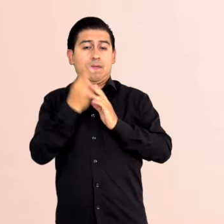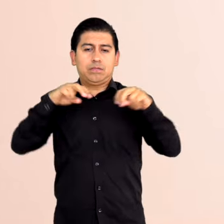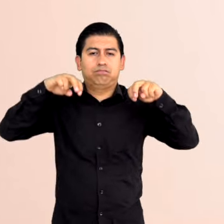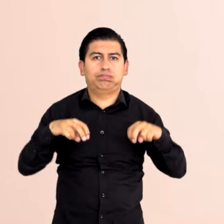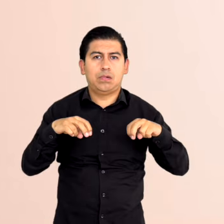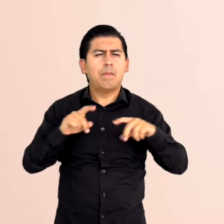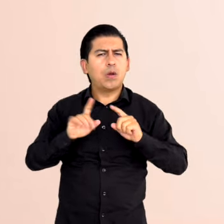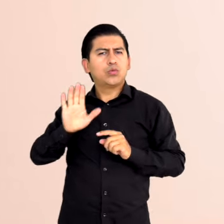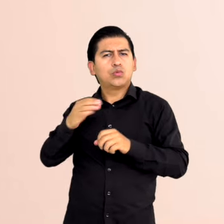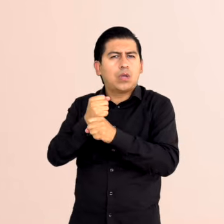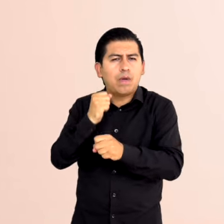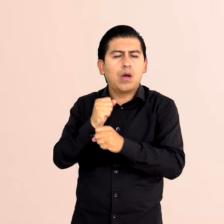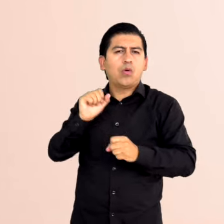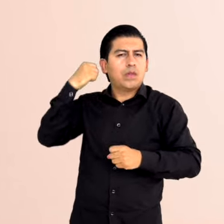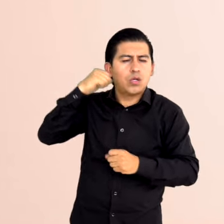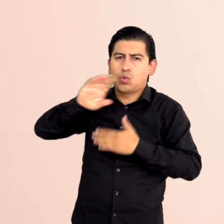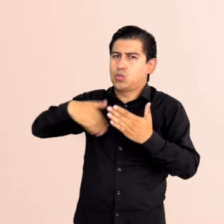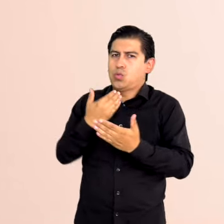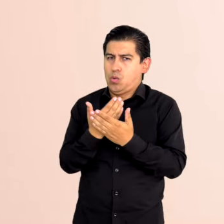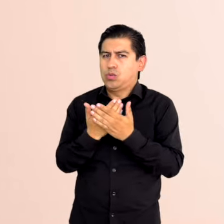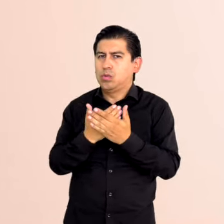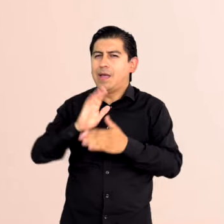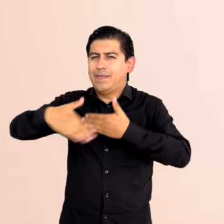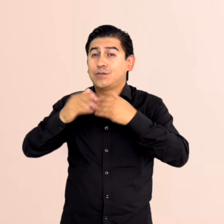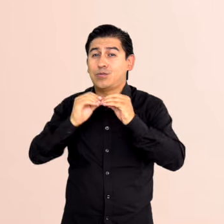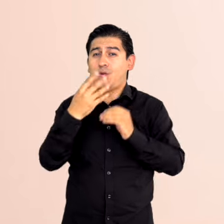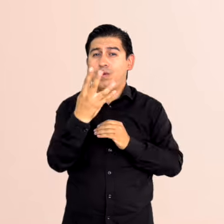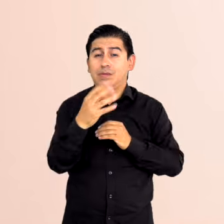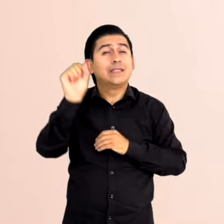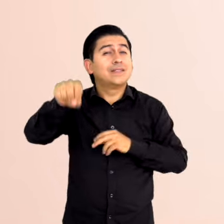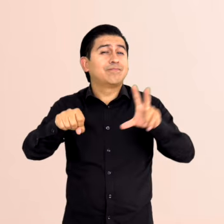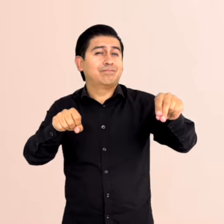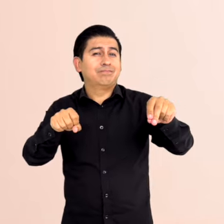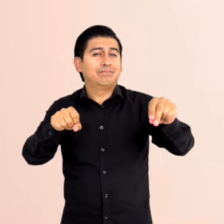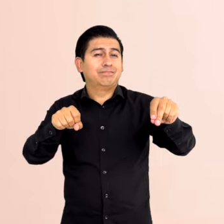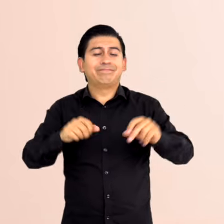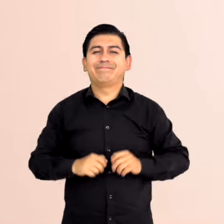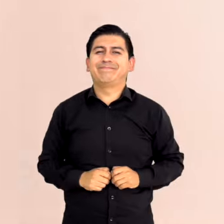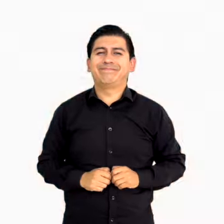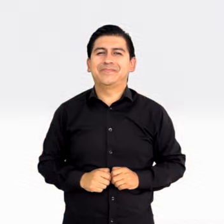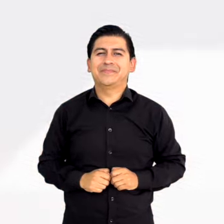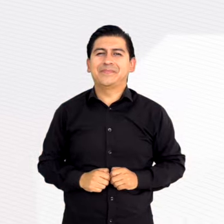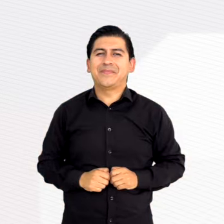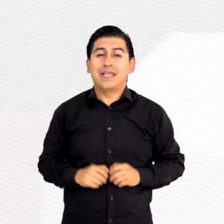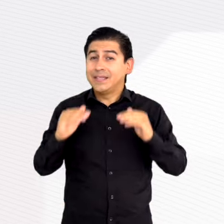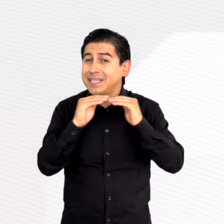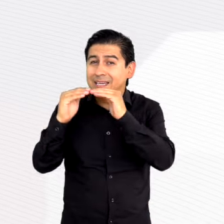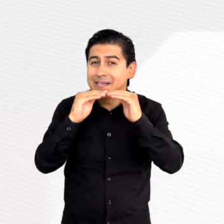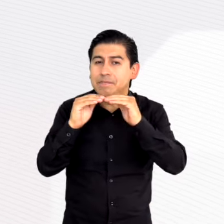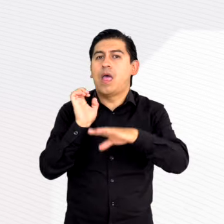trabajador, sin afectar los derechos adquiridos de los trabajadores, de acuerdo con el anexo 4? Sí, no.